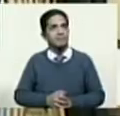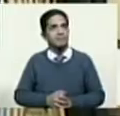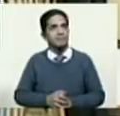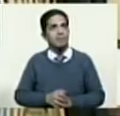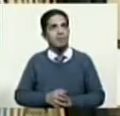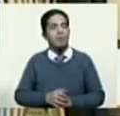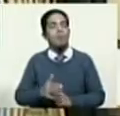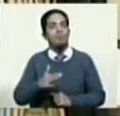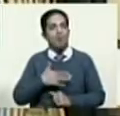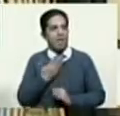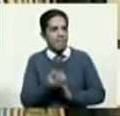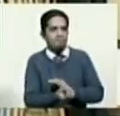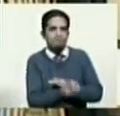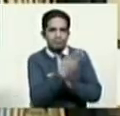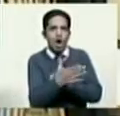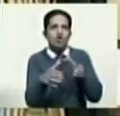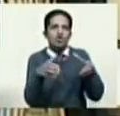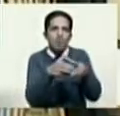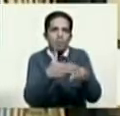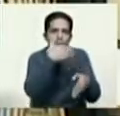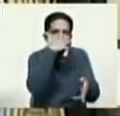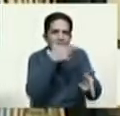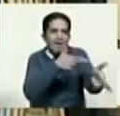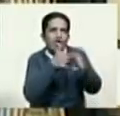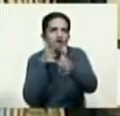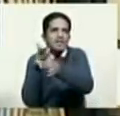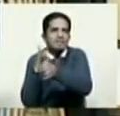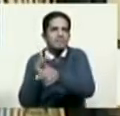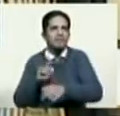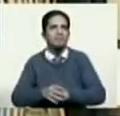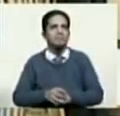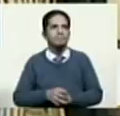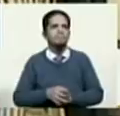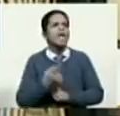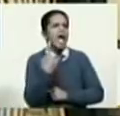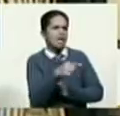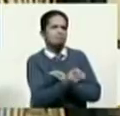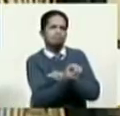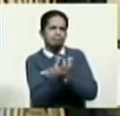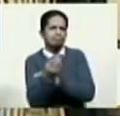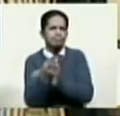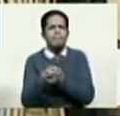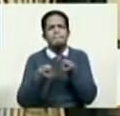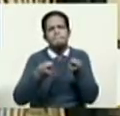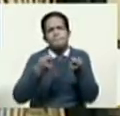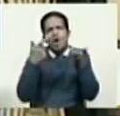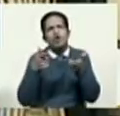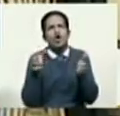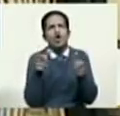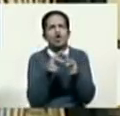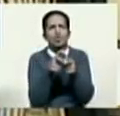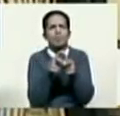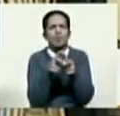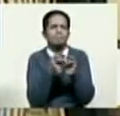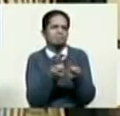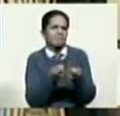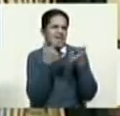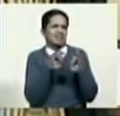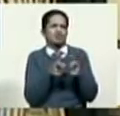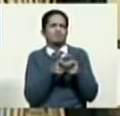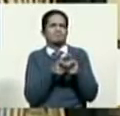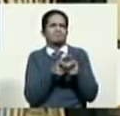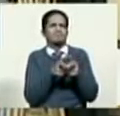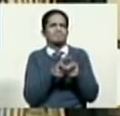formar grupos terroristas. Han tenido pequeños grupos golpistas, terroristas, para toda